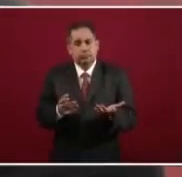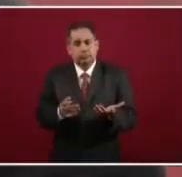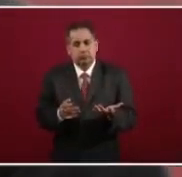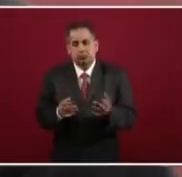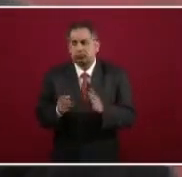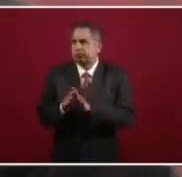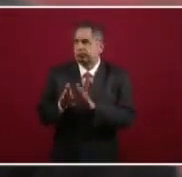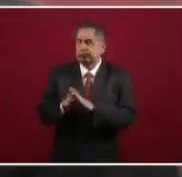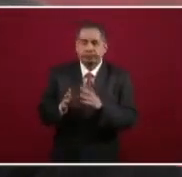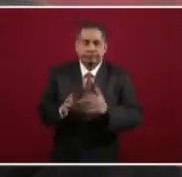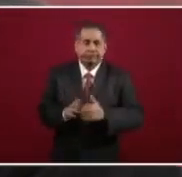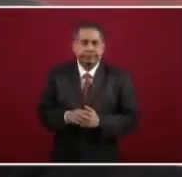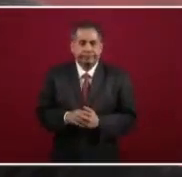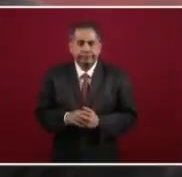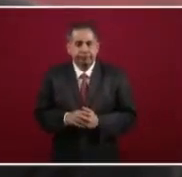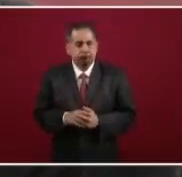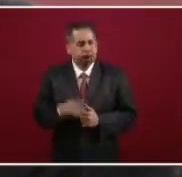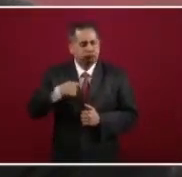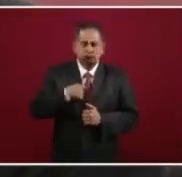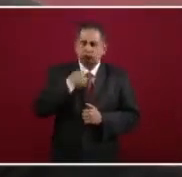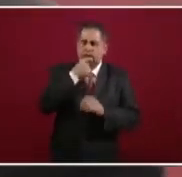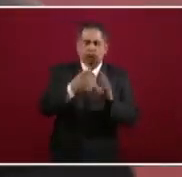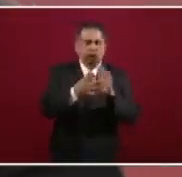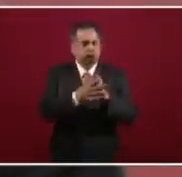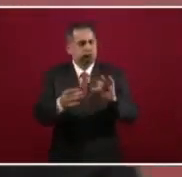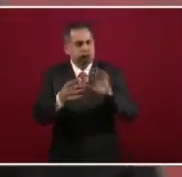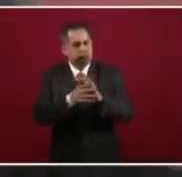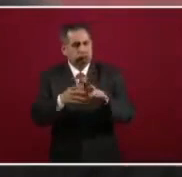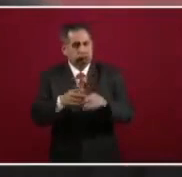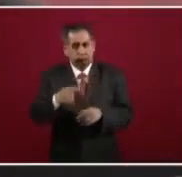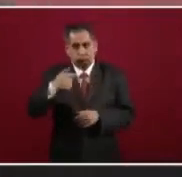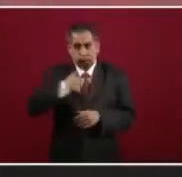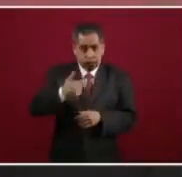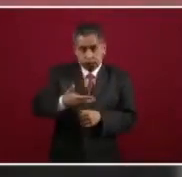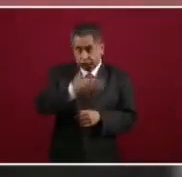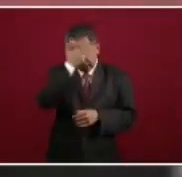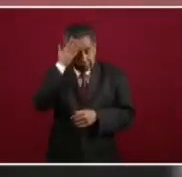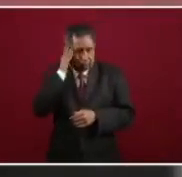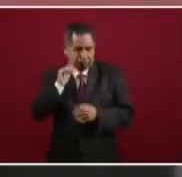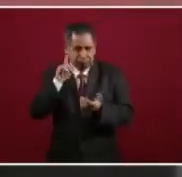como argumentar que yo no sabía